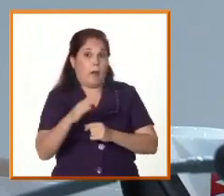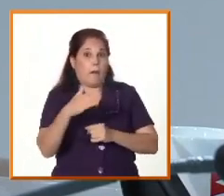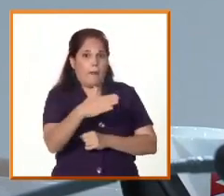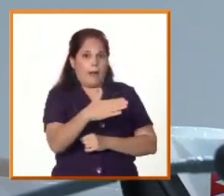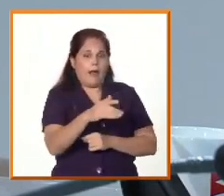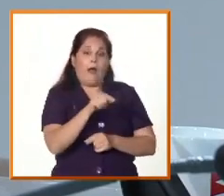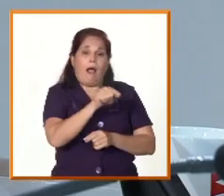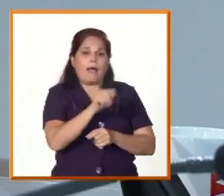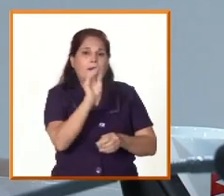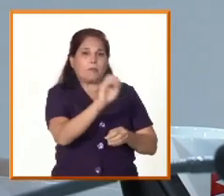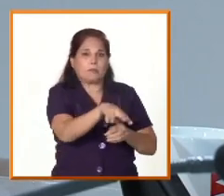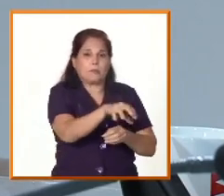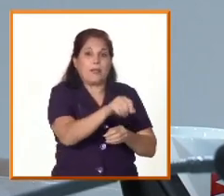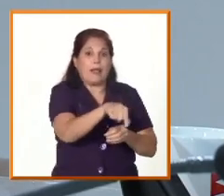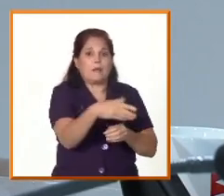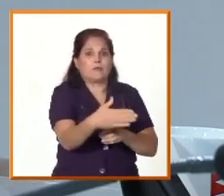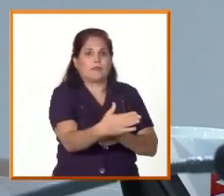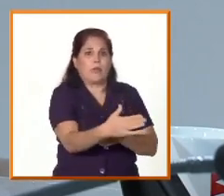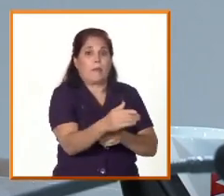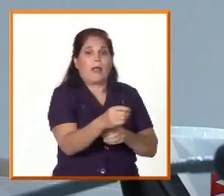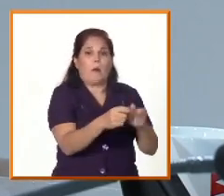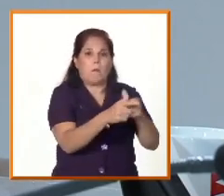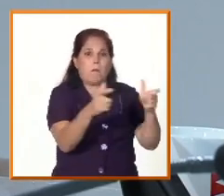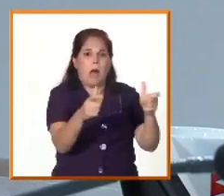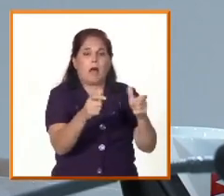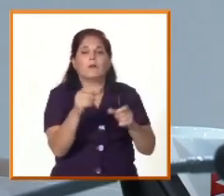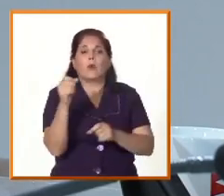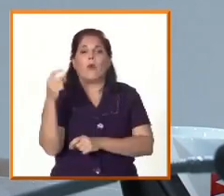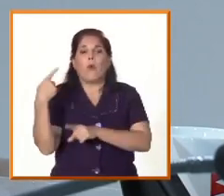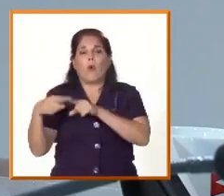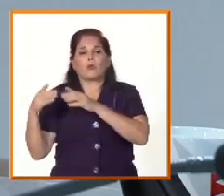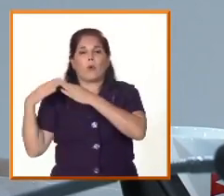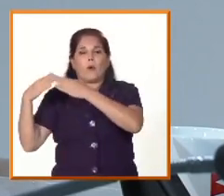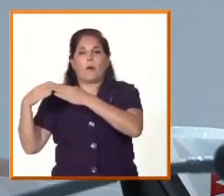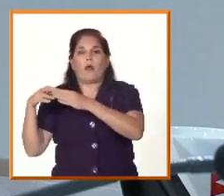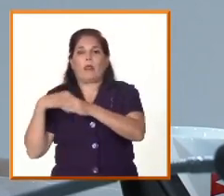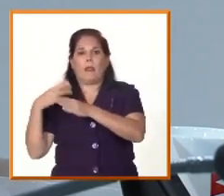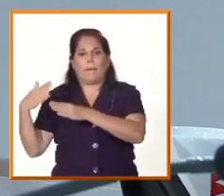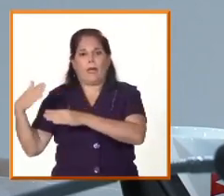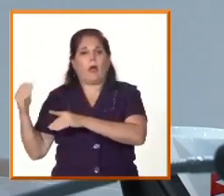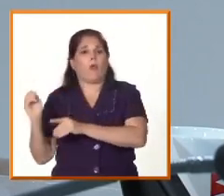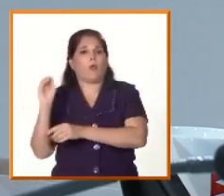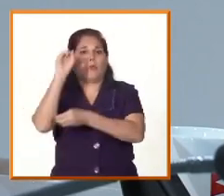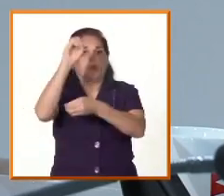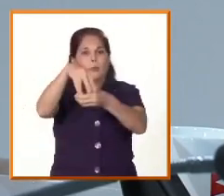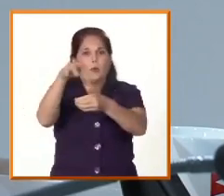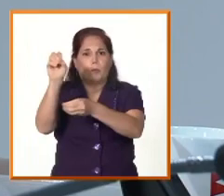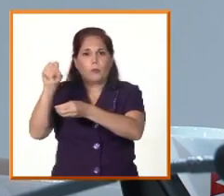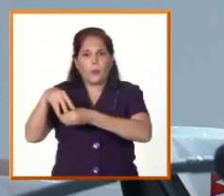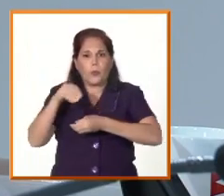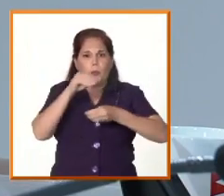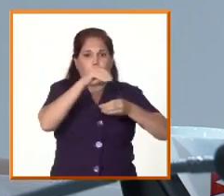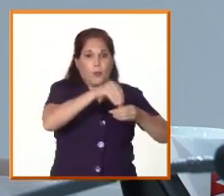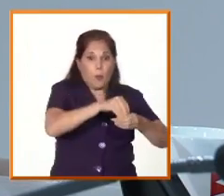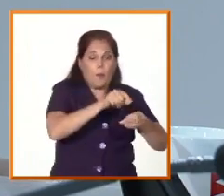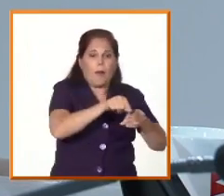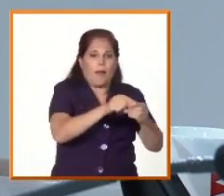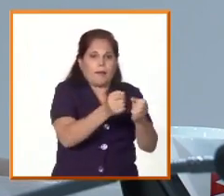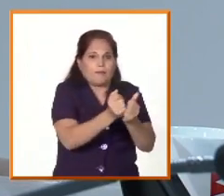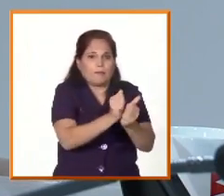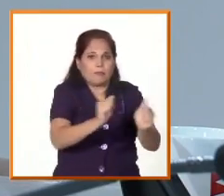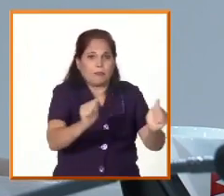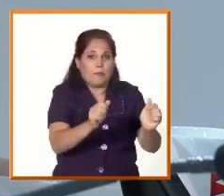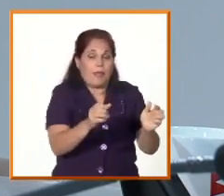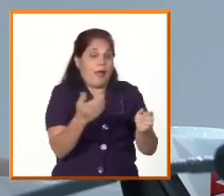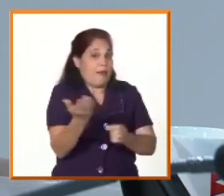a al tema este de Las capturas y que va a incrementar esto estos niveles de captura a partir de la propia biomasa que tenemos